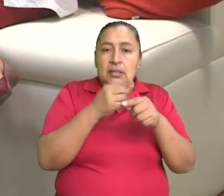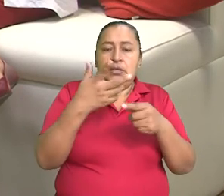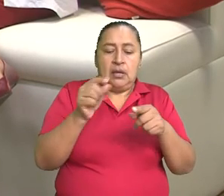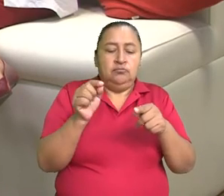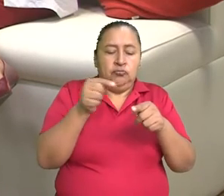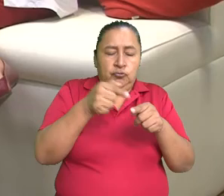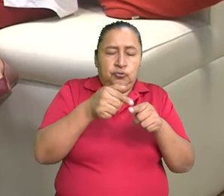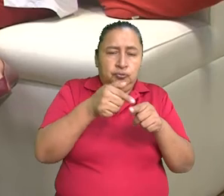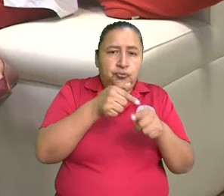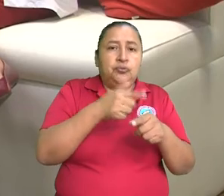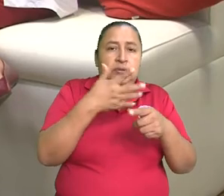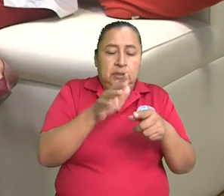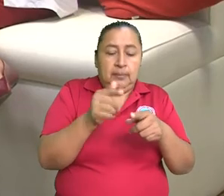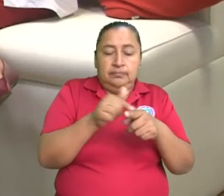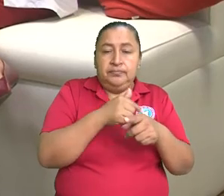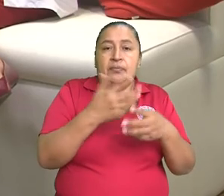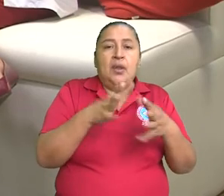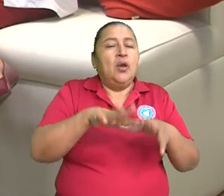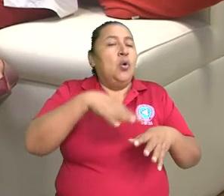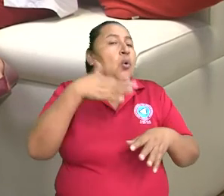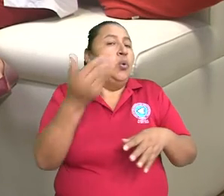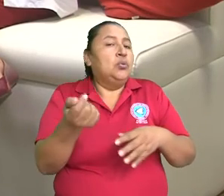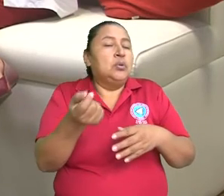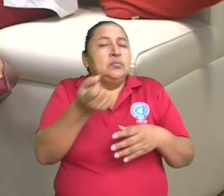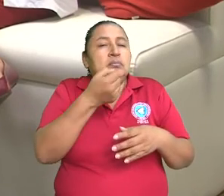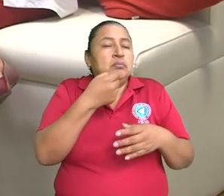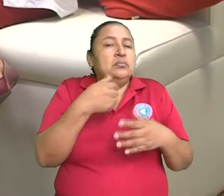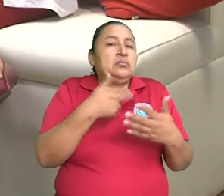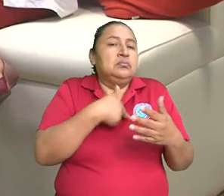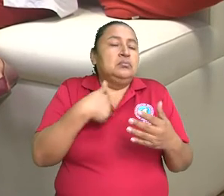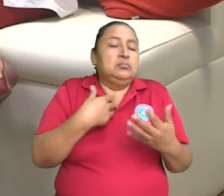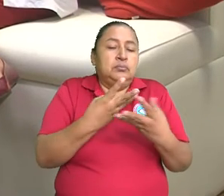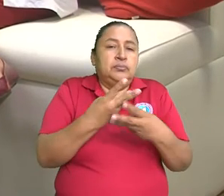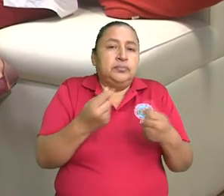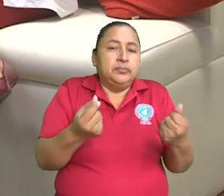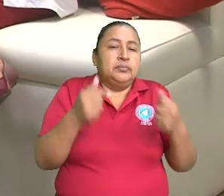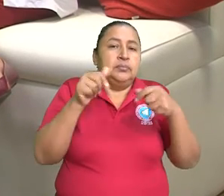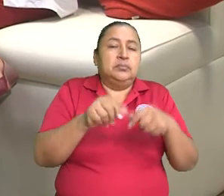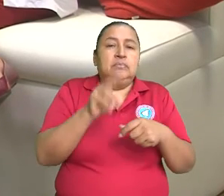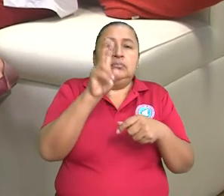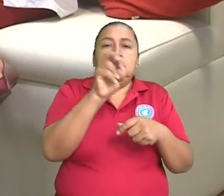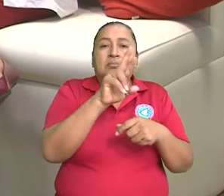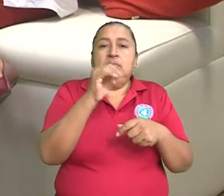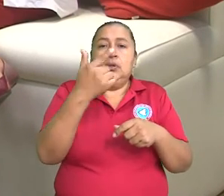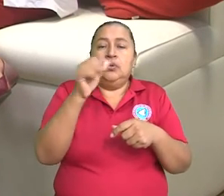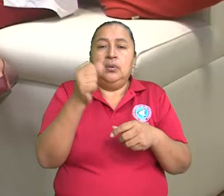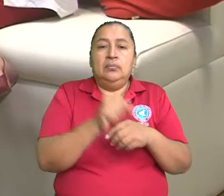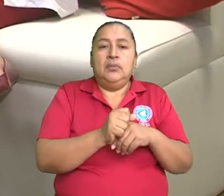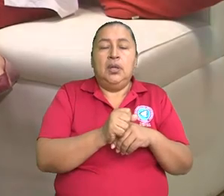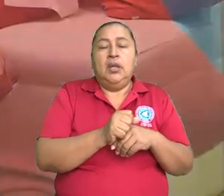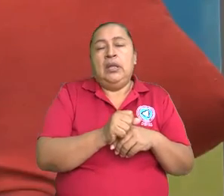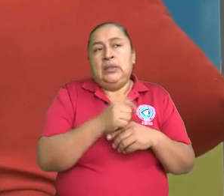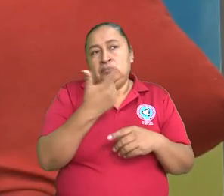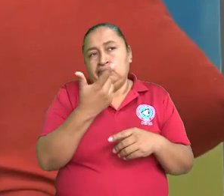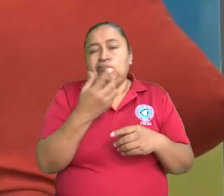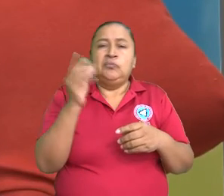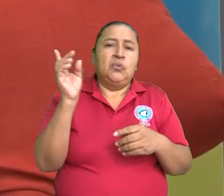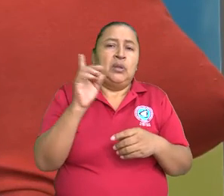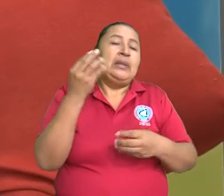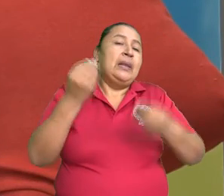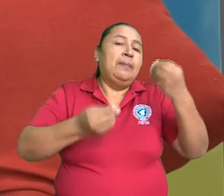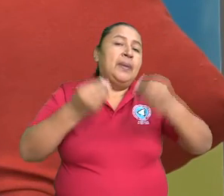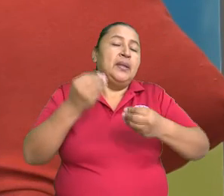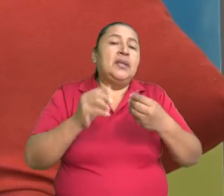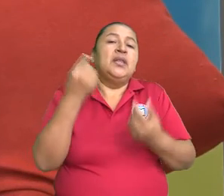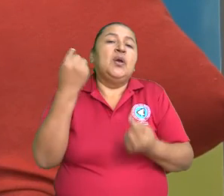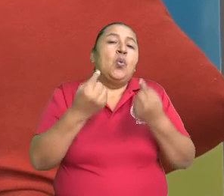Cauterización. Cauterización, perdón. ¿Qué otro tipo de tratamiento se hace para tratarlo, las verrugas genitales? Todo va a depender de en el área que está. Si es